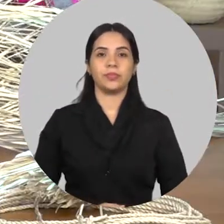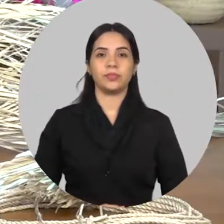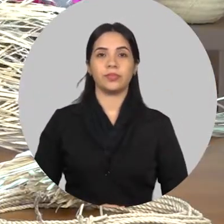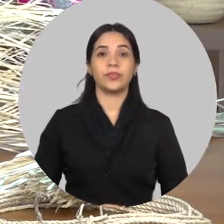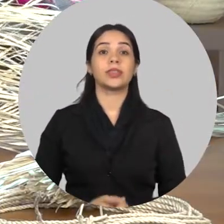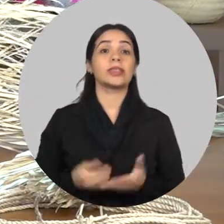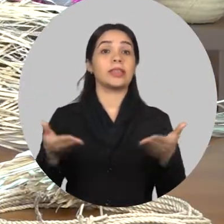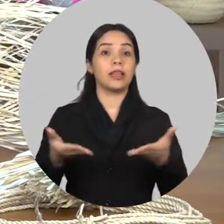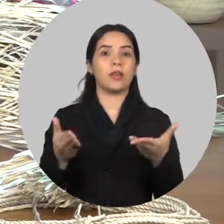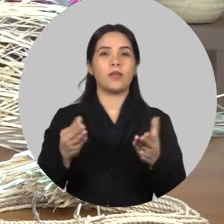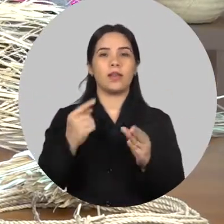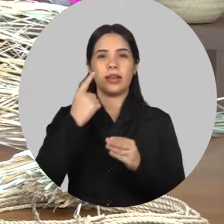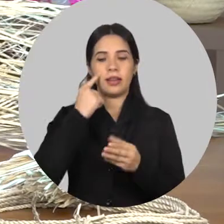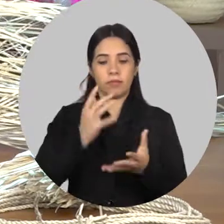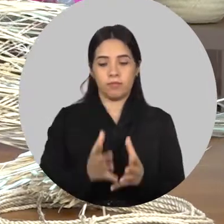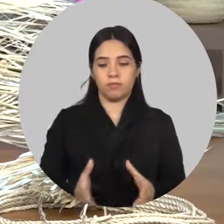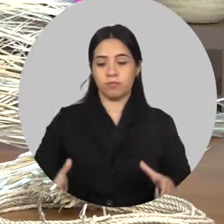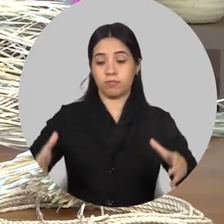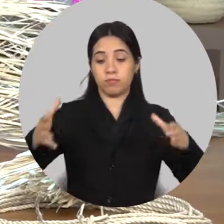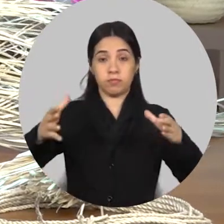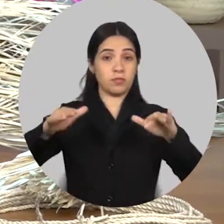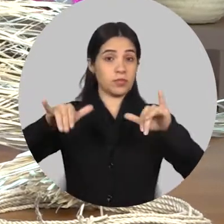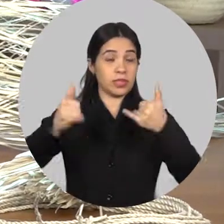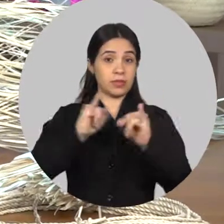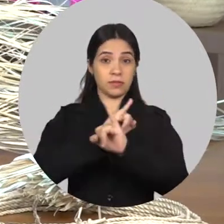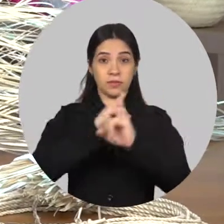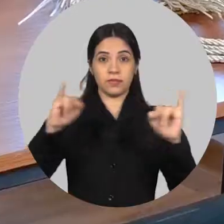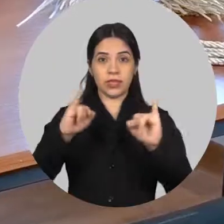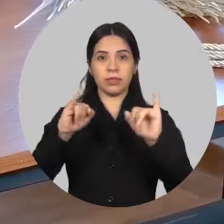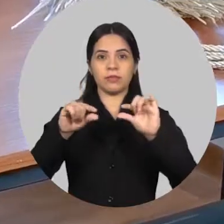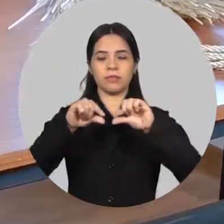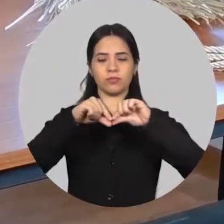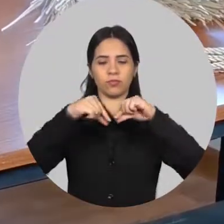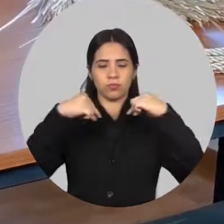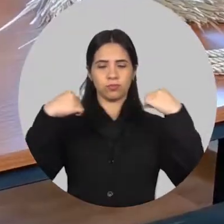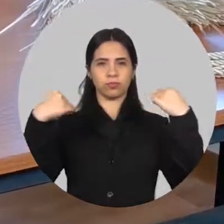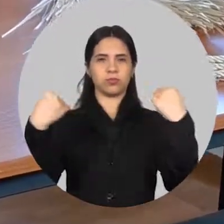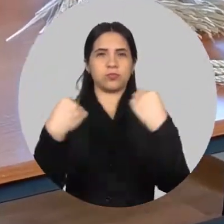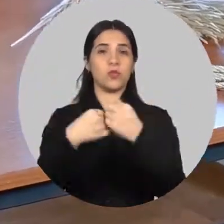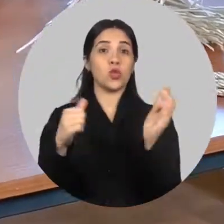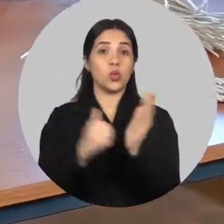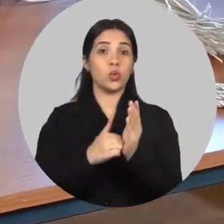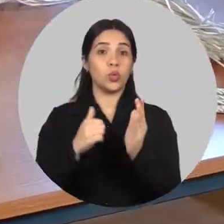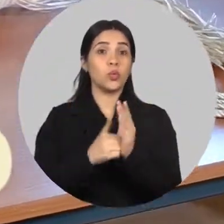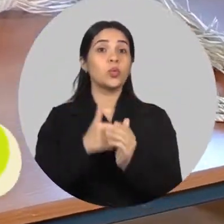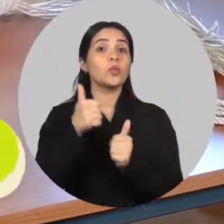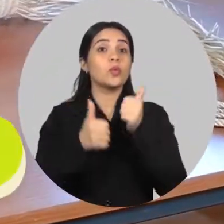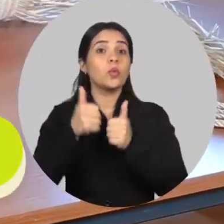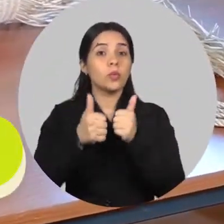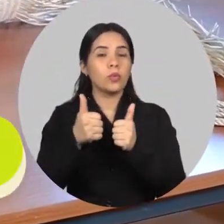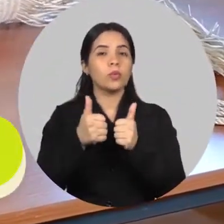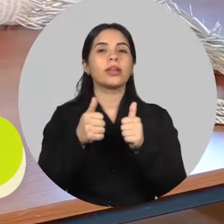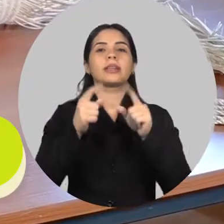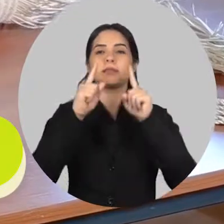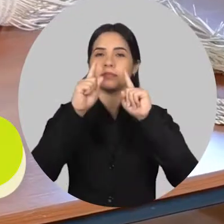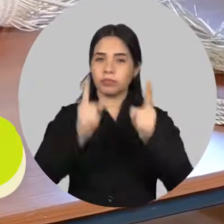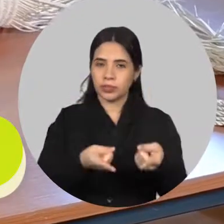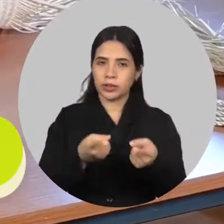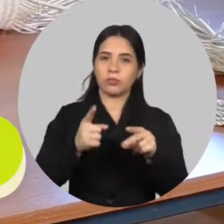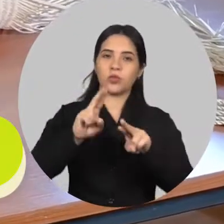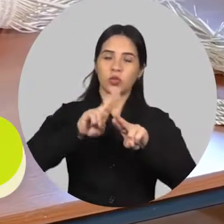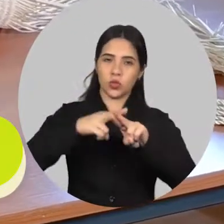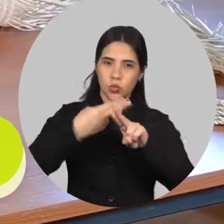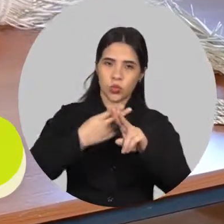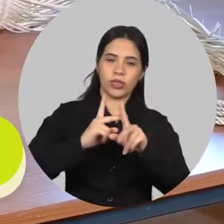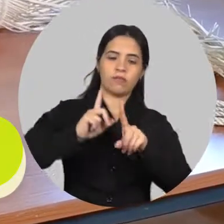Ahora vamos a hacer el terminado, que es la cosa más fácil, que es esto, que sería darles unas pequeñas